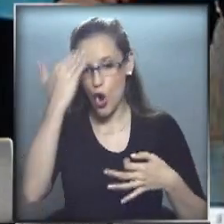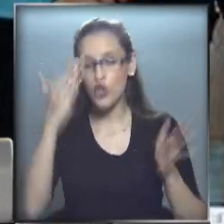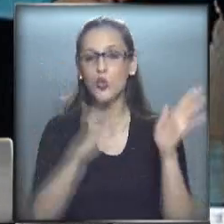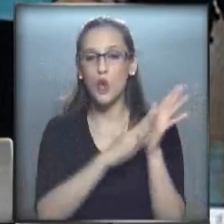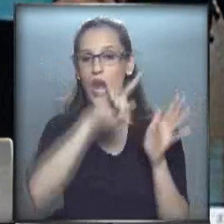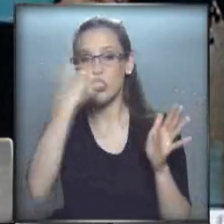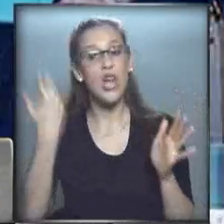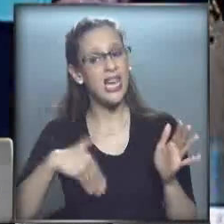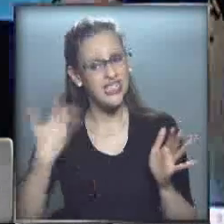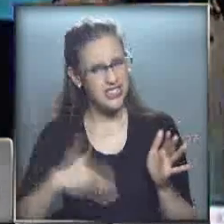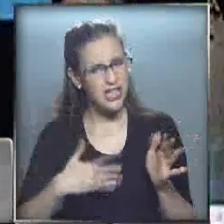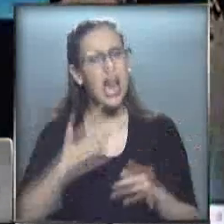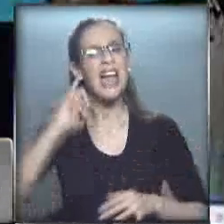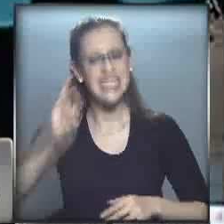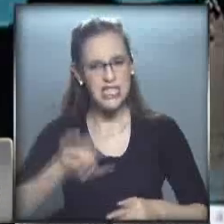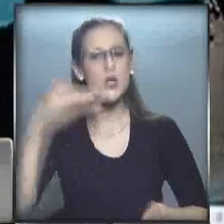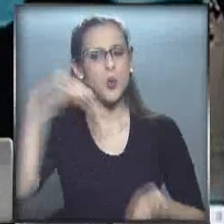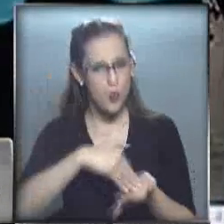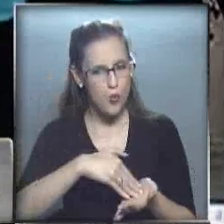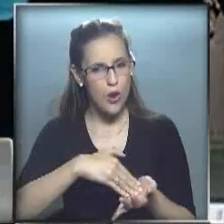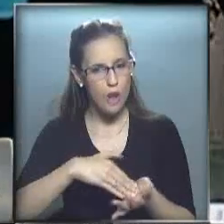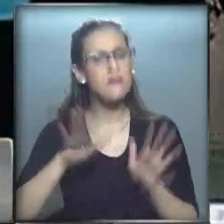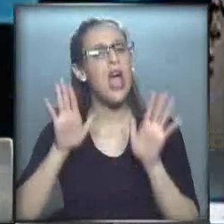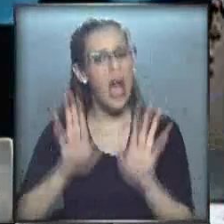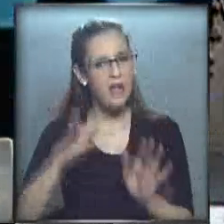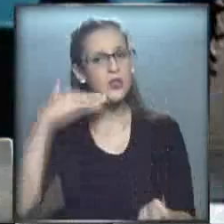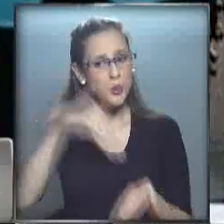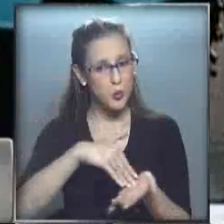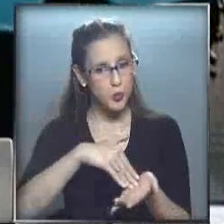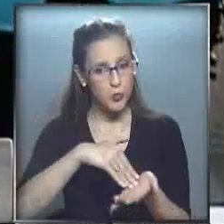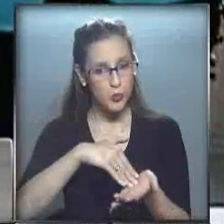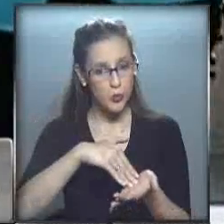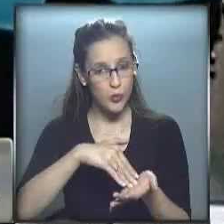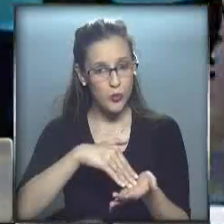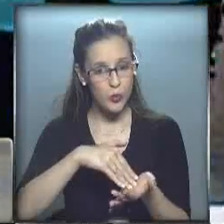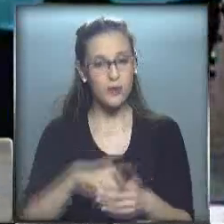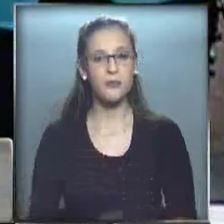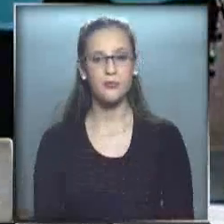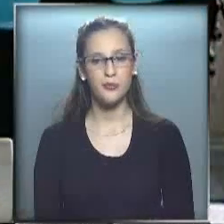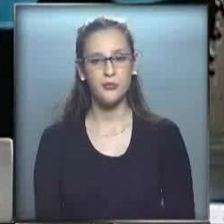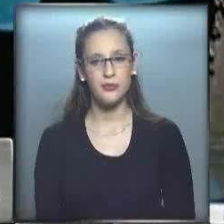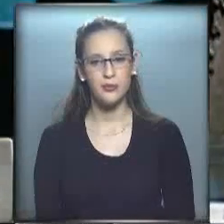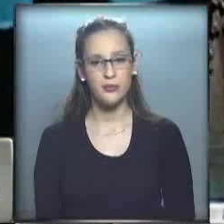Nación Argentina. Sí, juro. Si así no lo hiciereis, la Nación os lo demande.